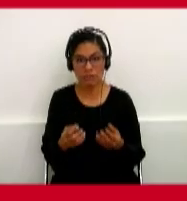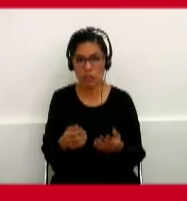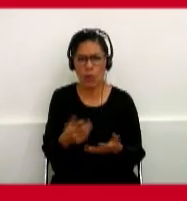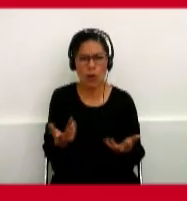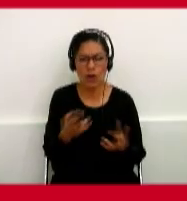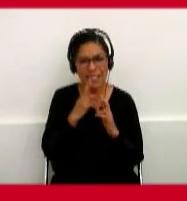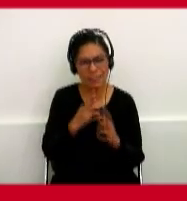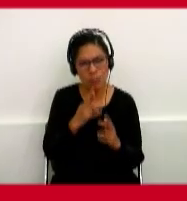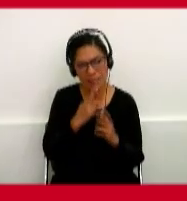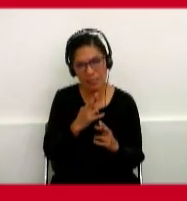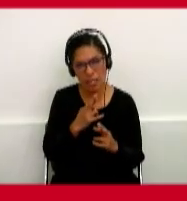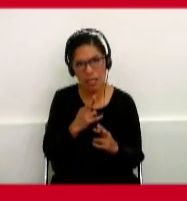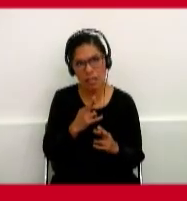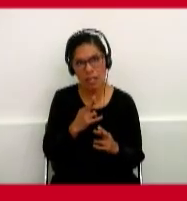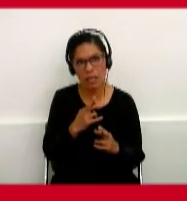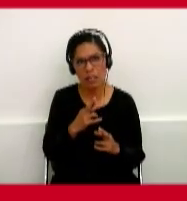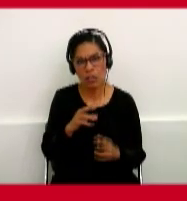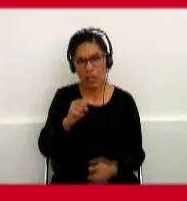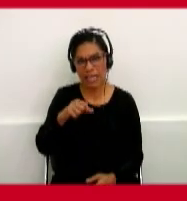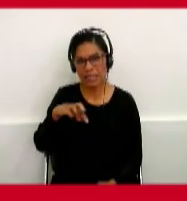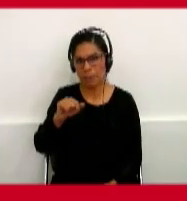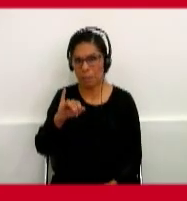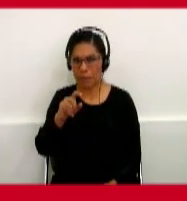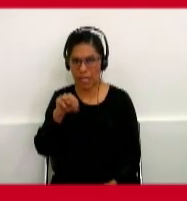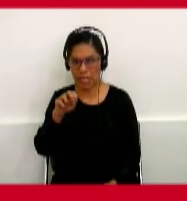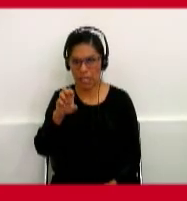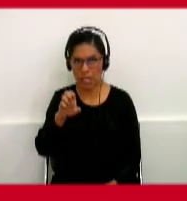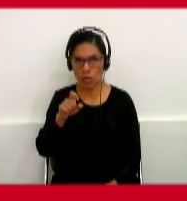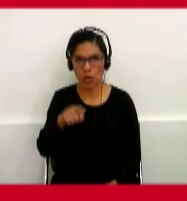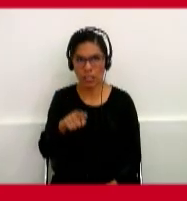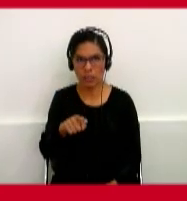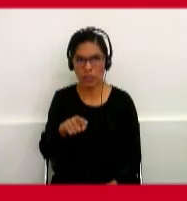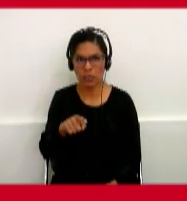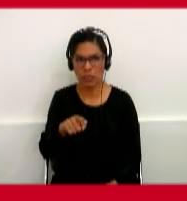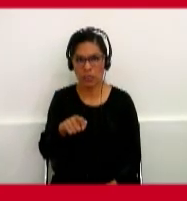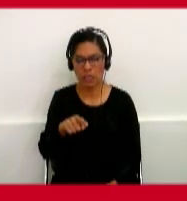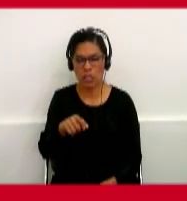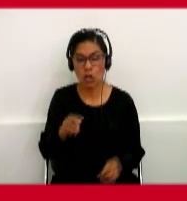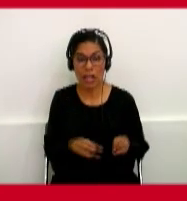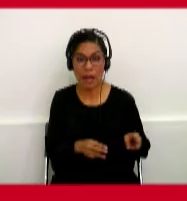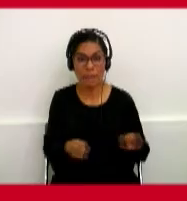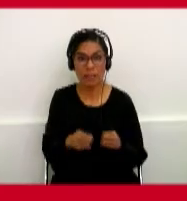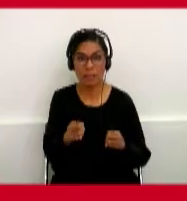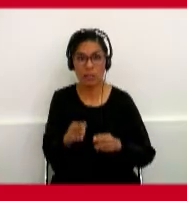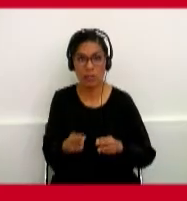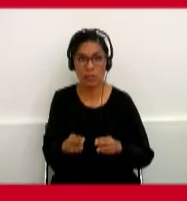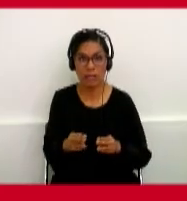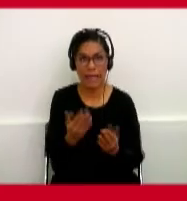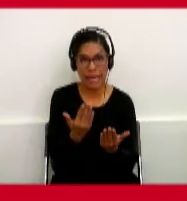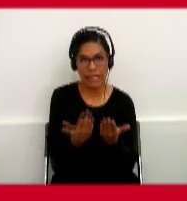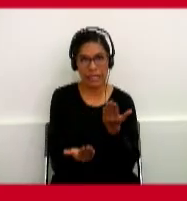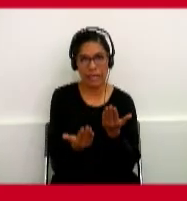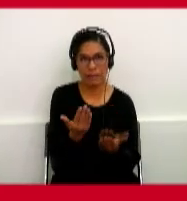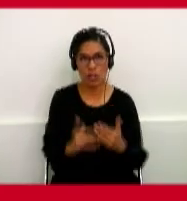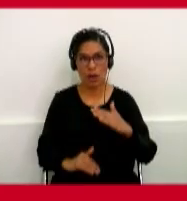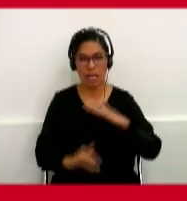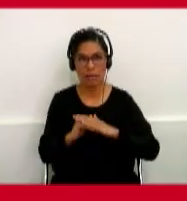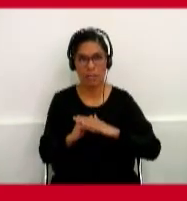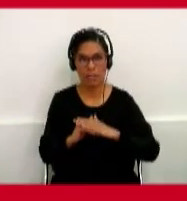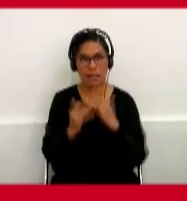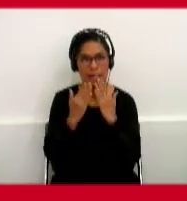que se ha obtenido con el spline, ¿no?, que se hizo con el método de equilibrio límite. Muchas